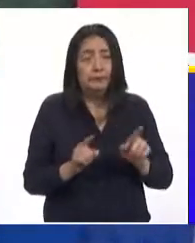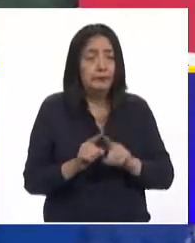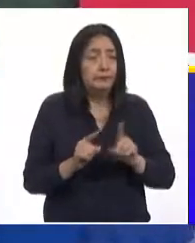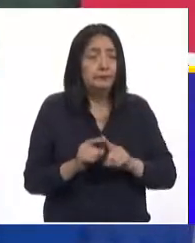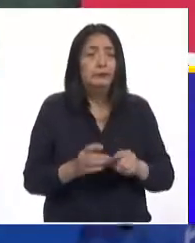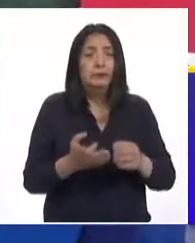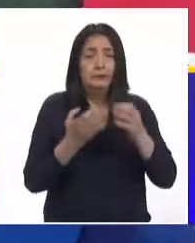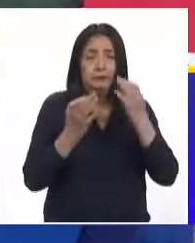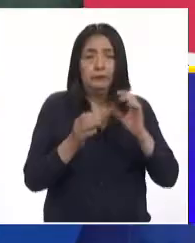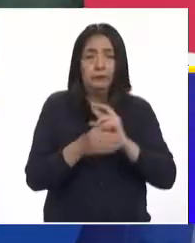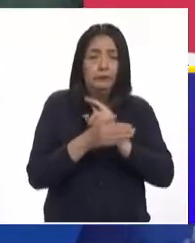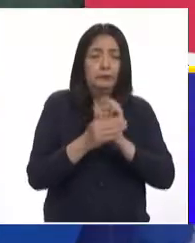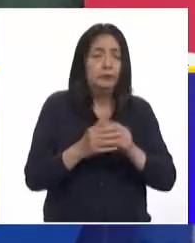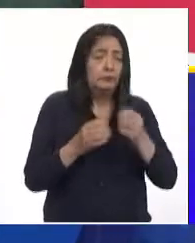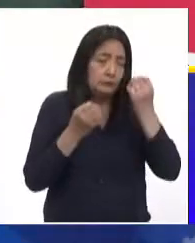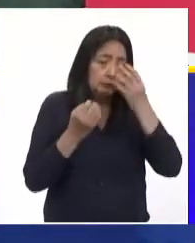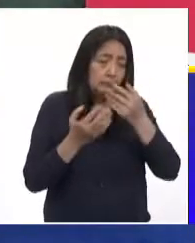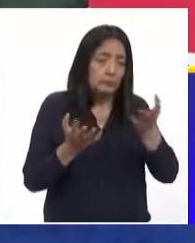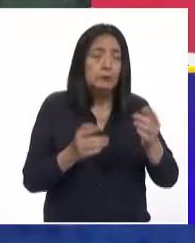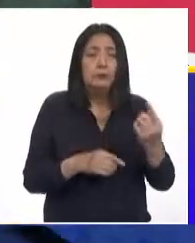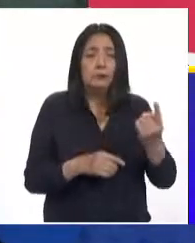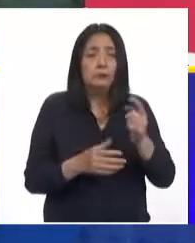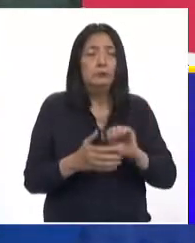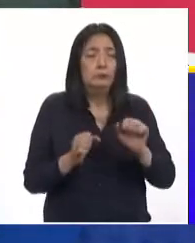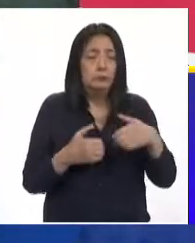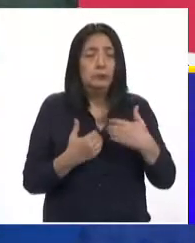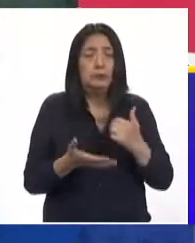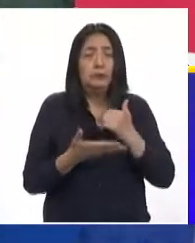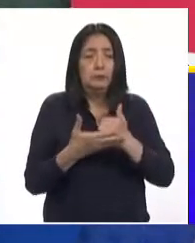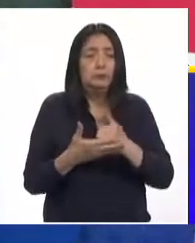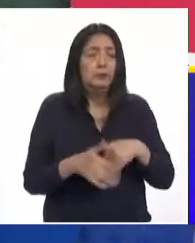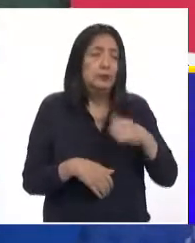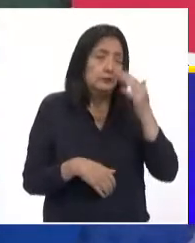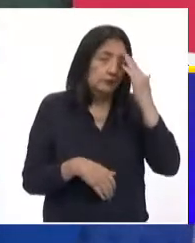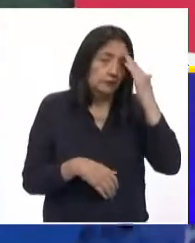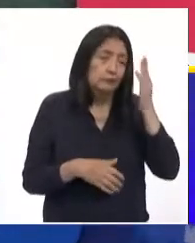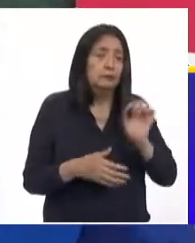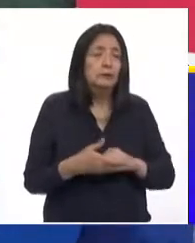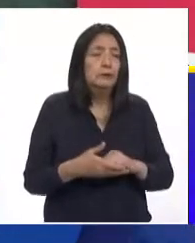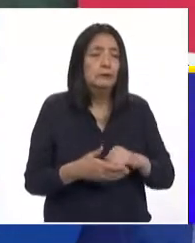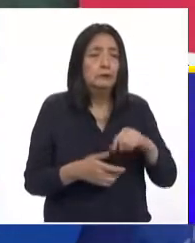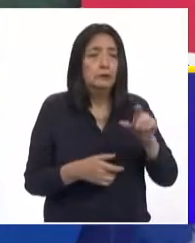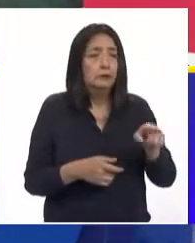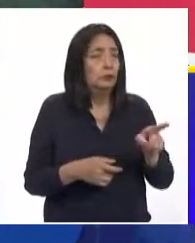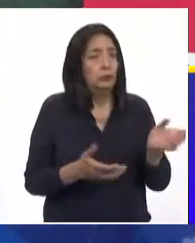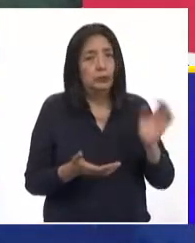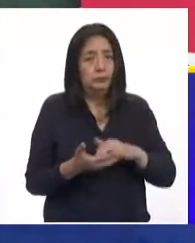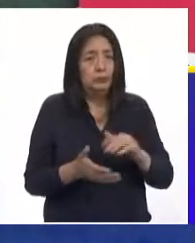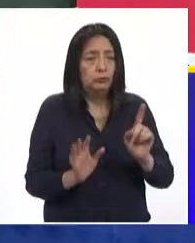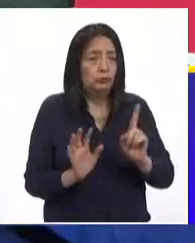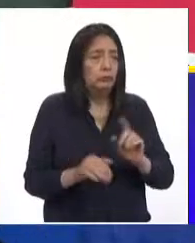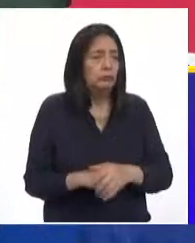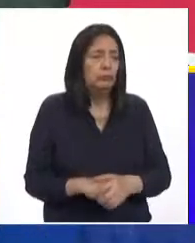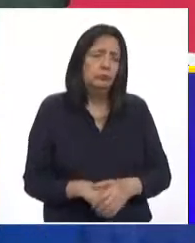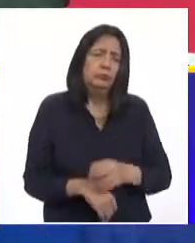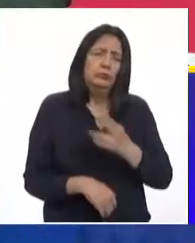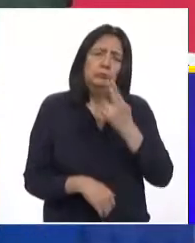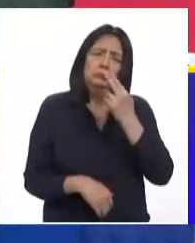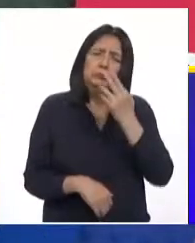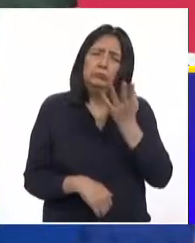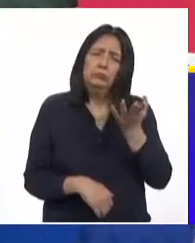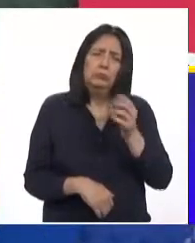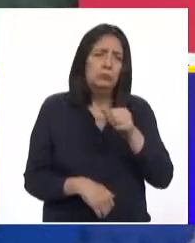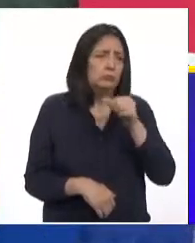redes sociales, como se dieron a conocer cada uno de estos casos, puedan ayudar para determinar que estas prácticas no vuelvan a ocurrir. Curiosamente,